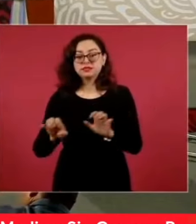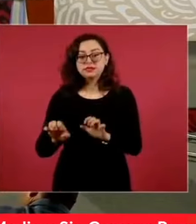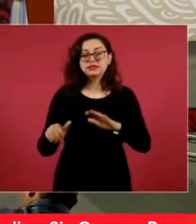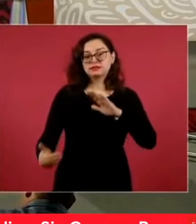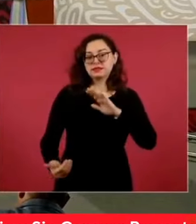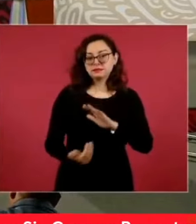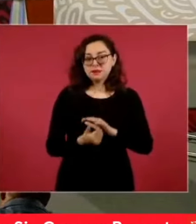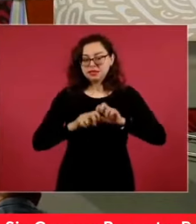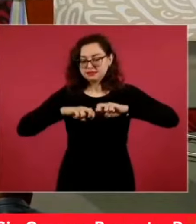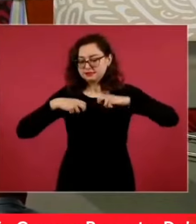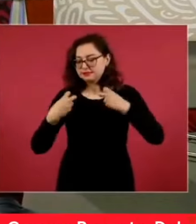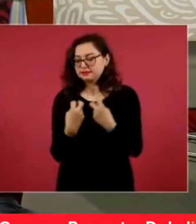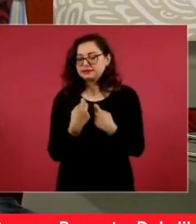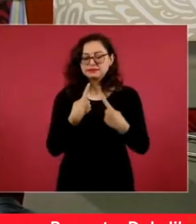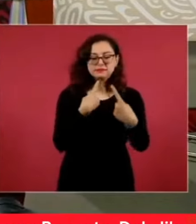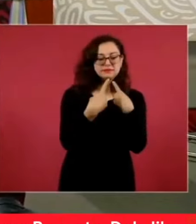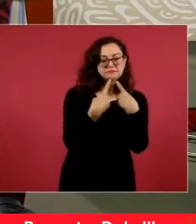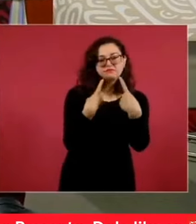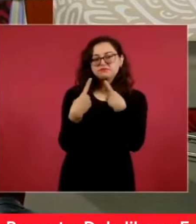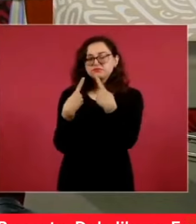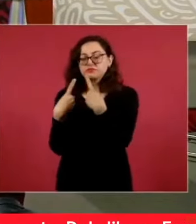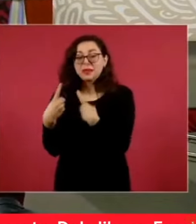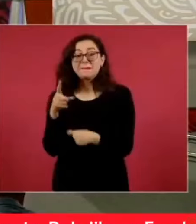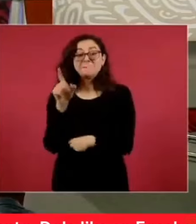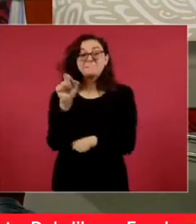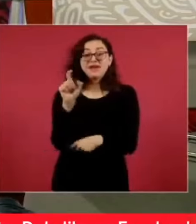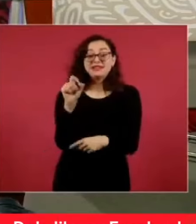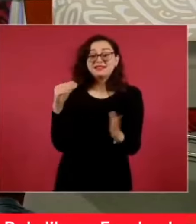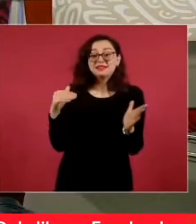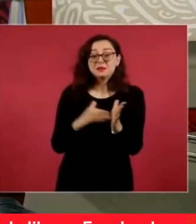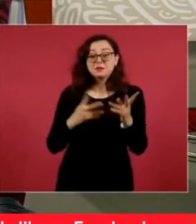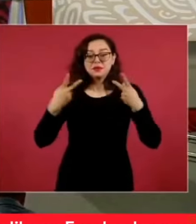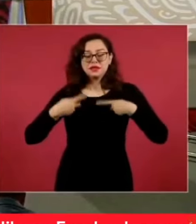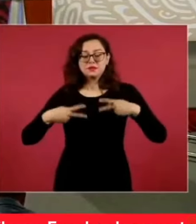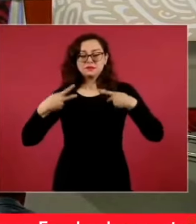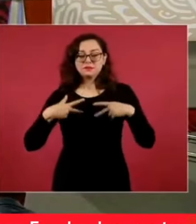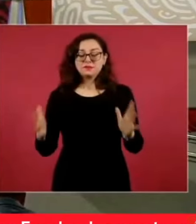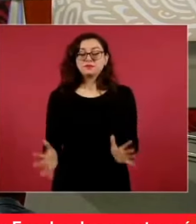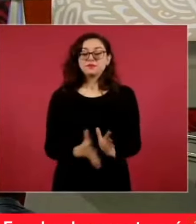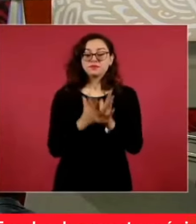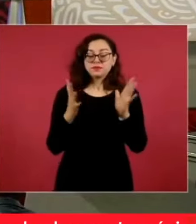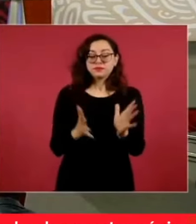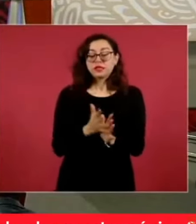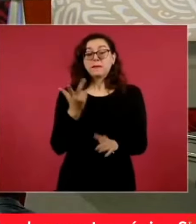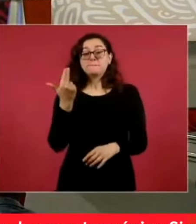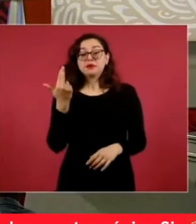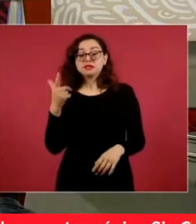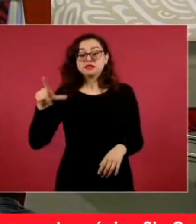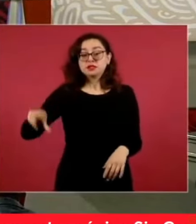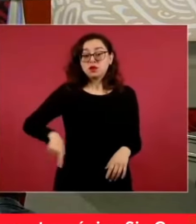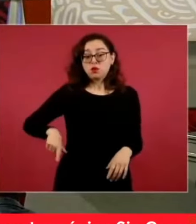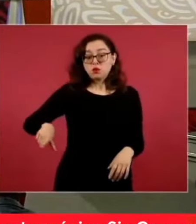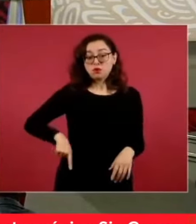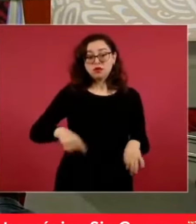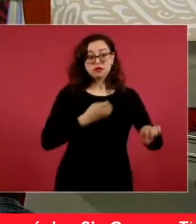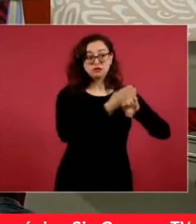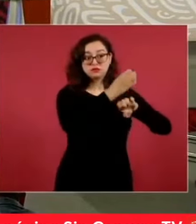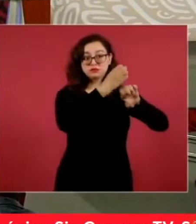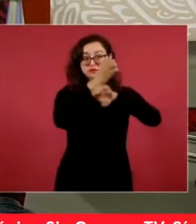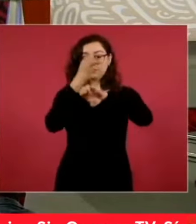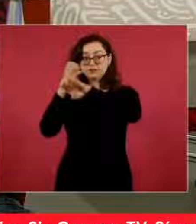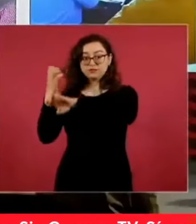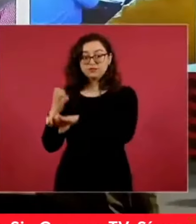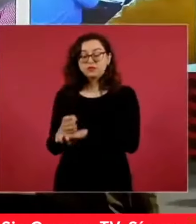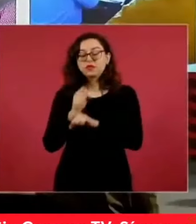con 20,000 participantes hemos comentado 300 municipios 25 gobiernos estatales se han involucrado y la coordinación de más de